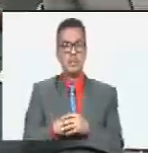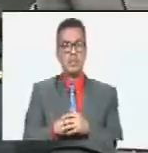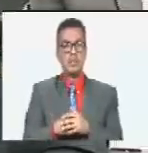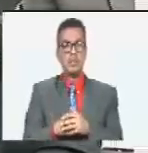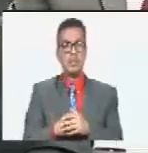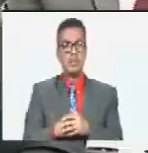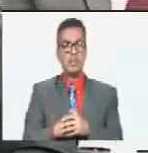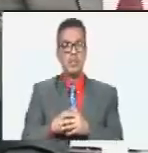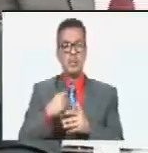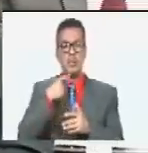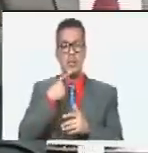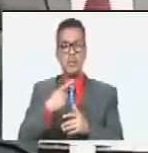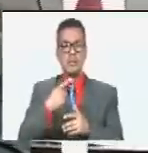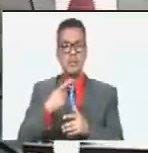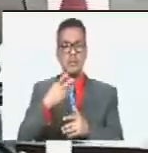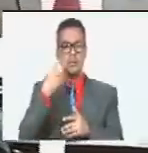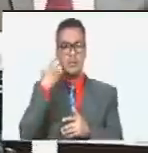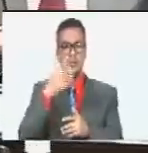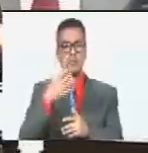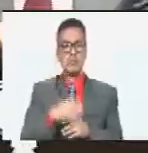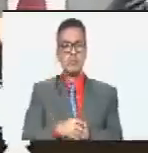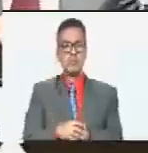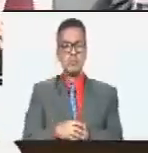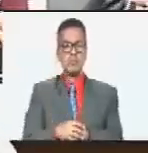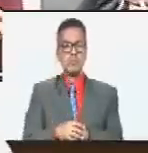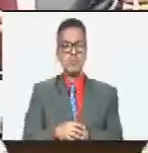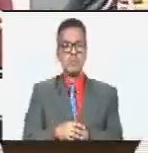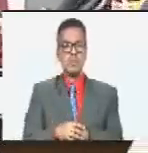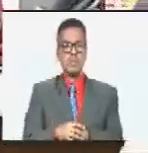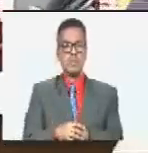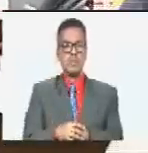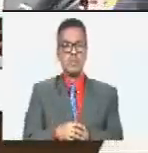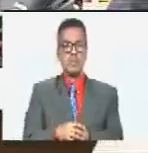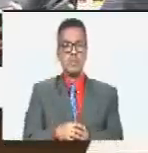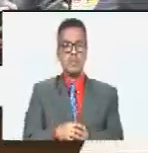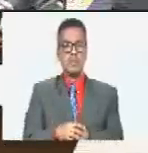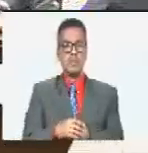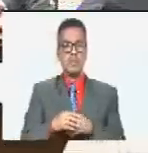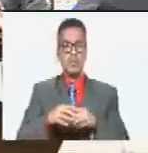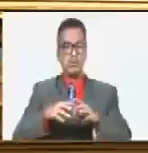insultar, a denostar, a agredir